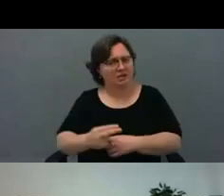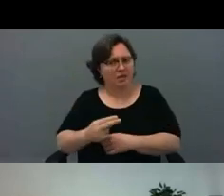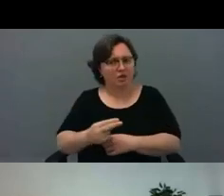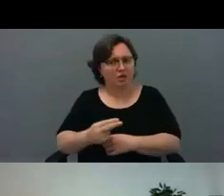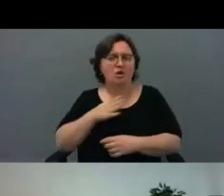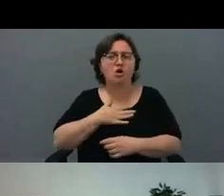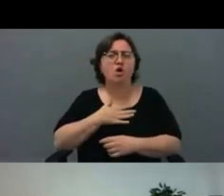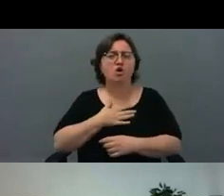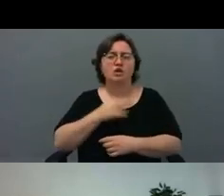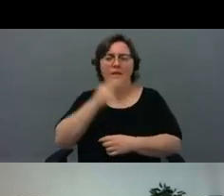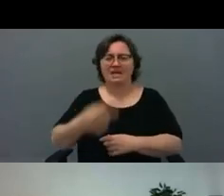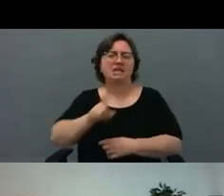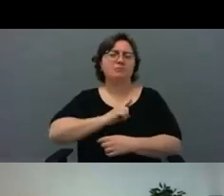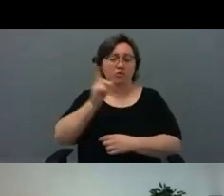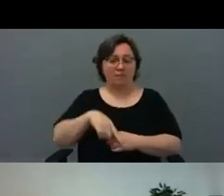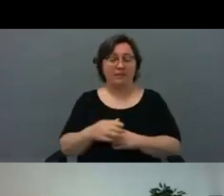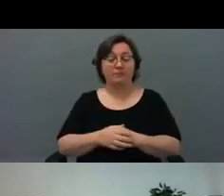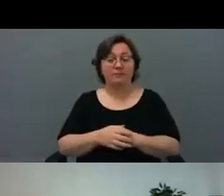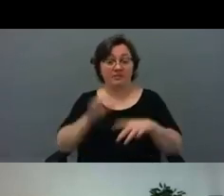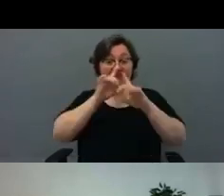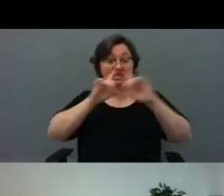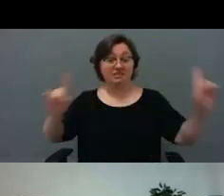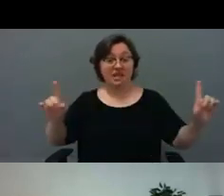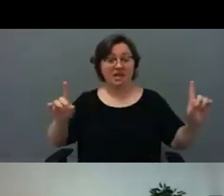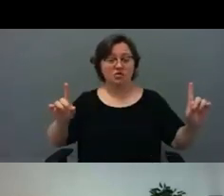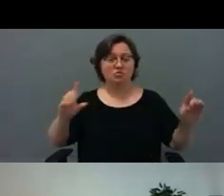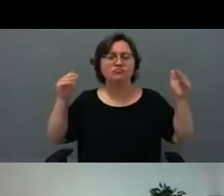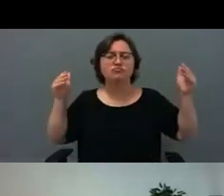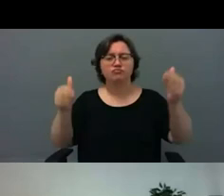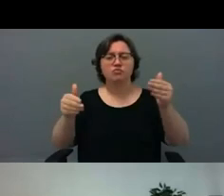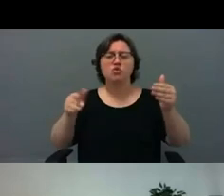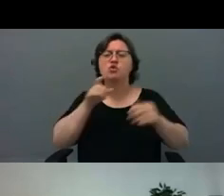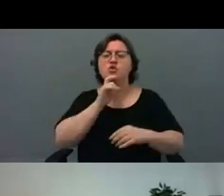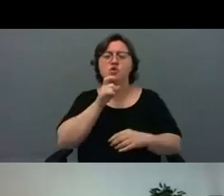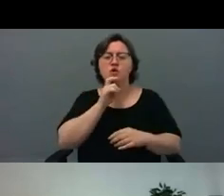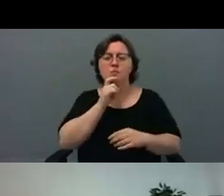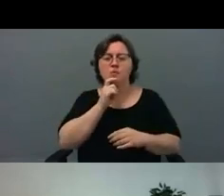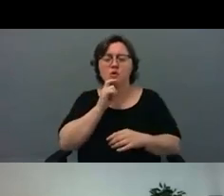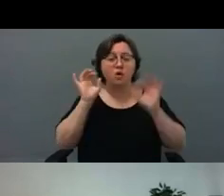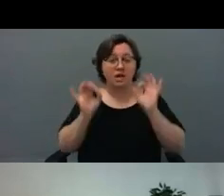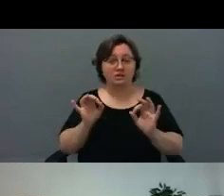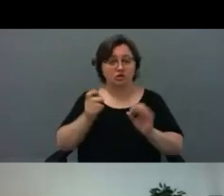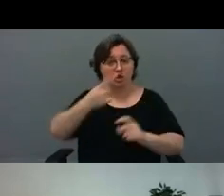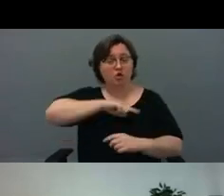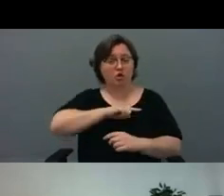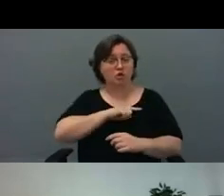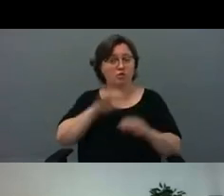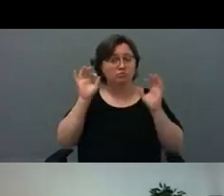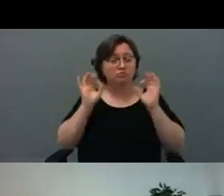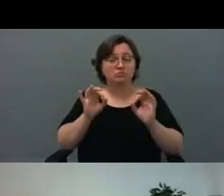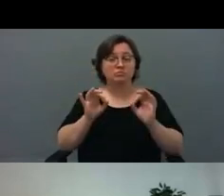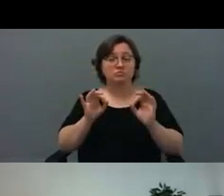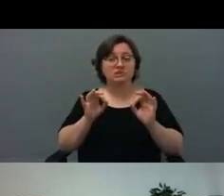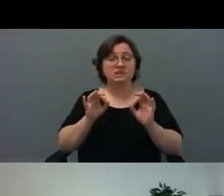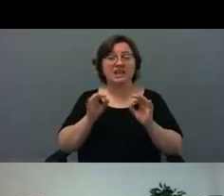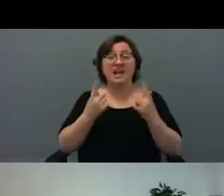forma respetada, ¿no? Este año lo hemos enfocado, porque además así todos lo hemos querido, en lo que son las